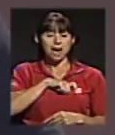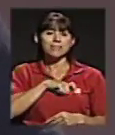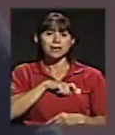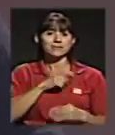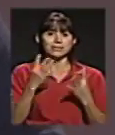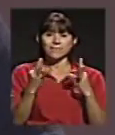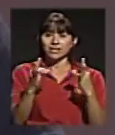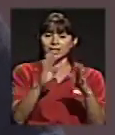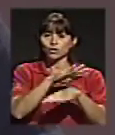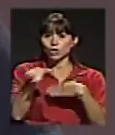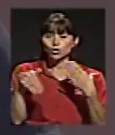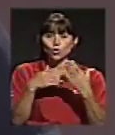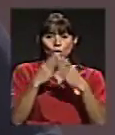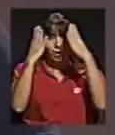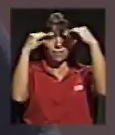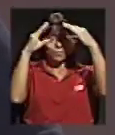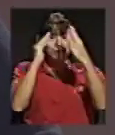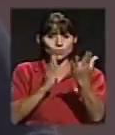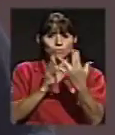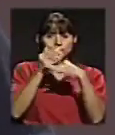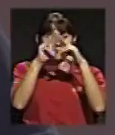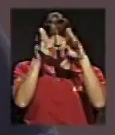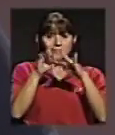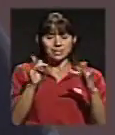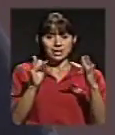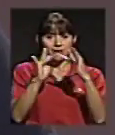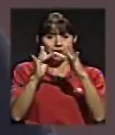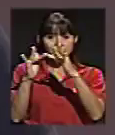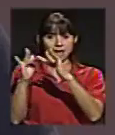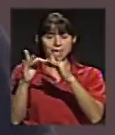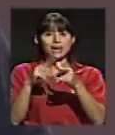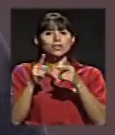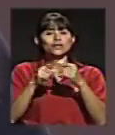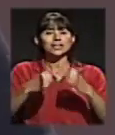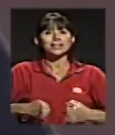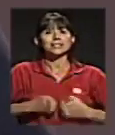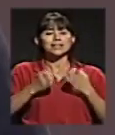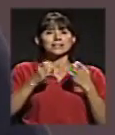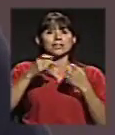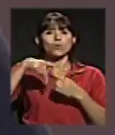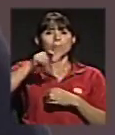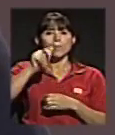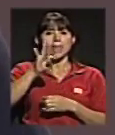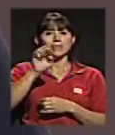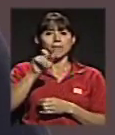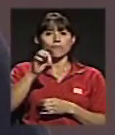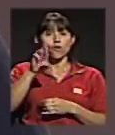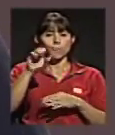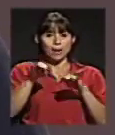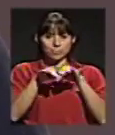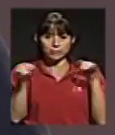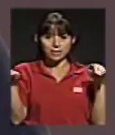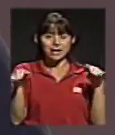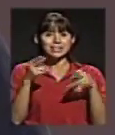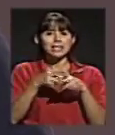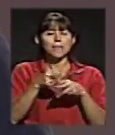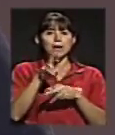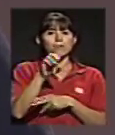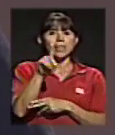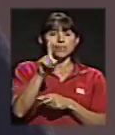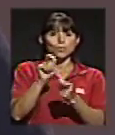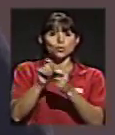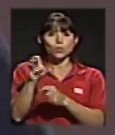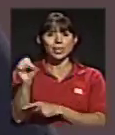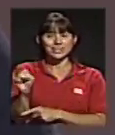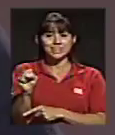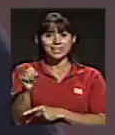que toda la información esté en línea, entonces existe la plataforma que se llama red.es, que es del Ministerio de Industria, Energía y Turismo,